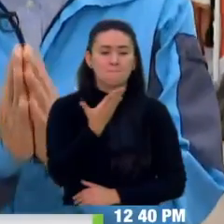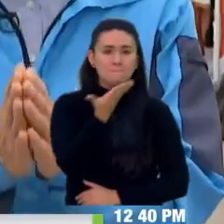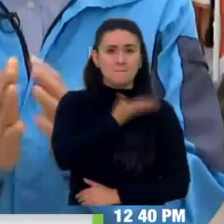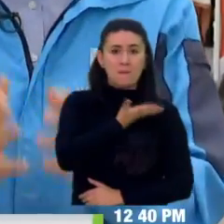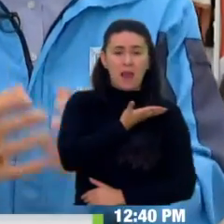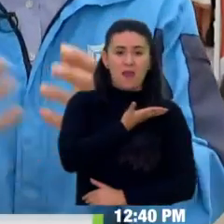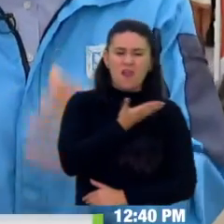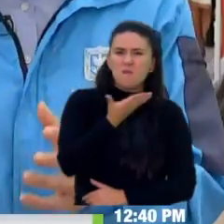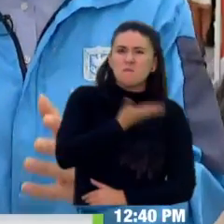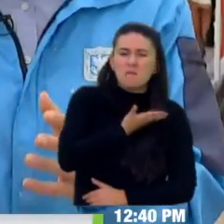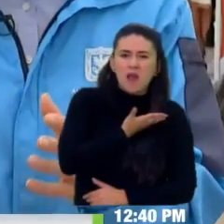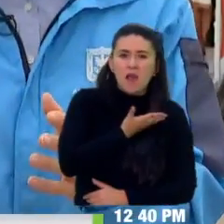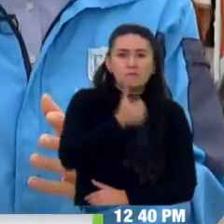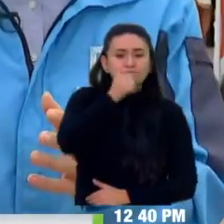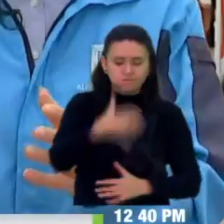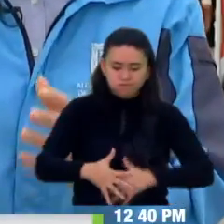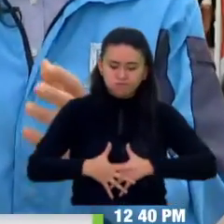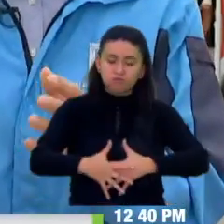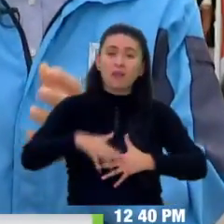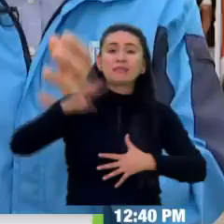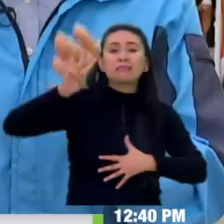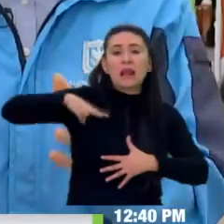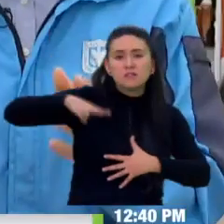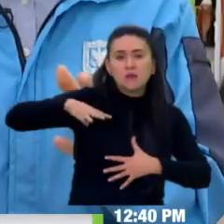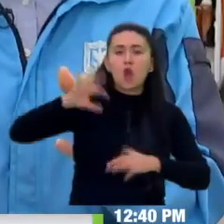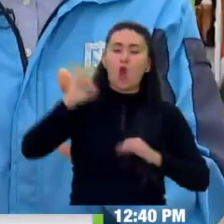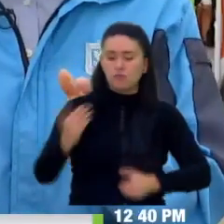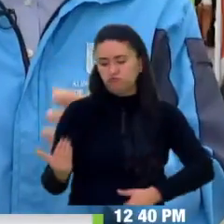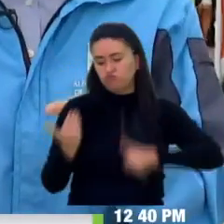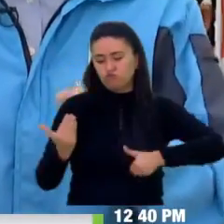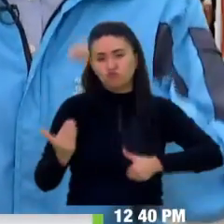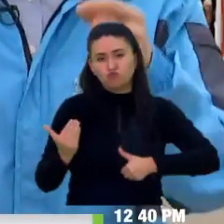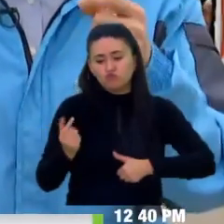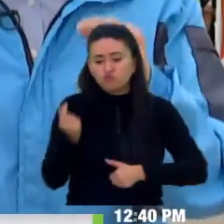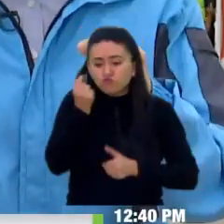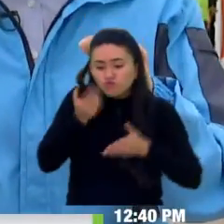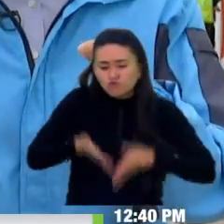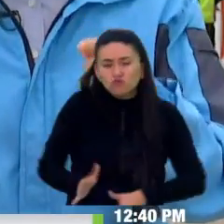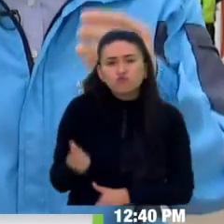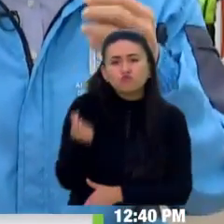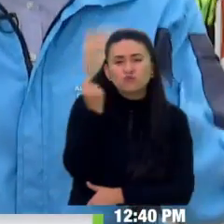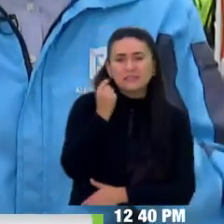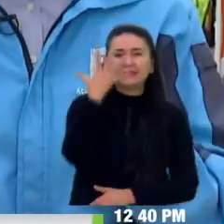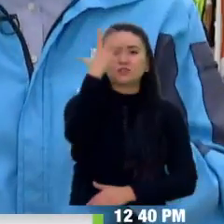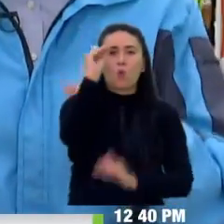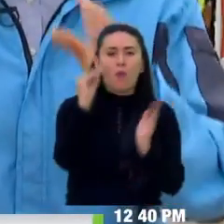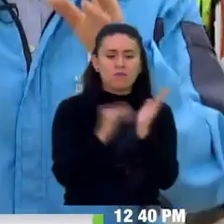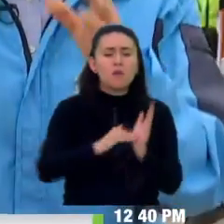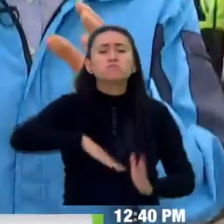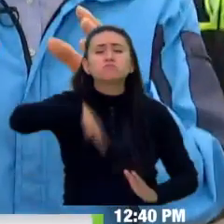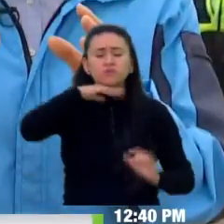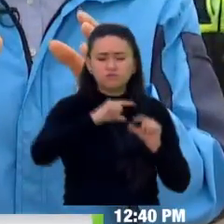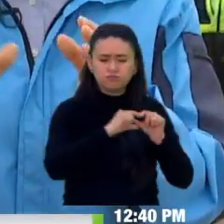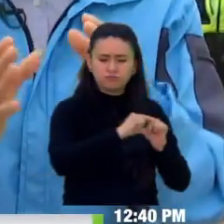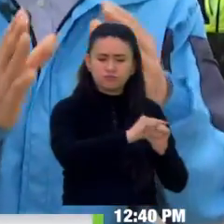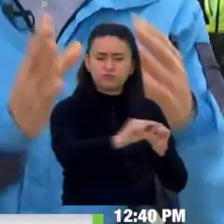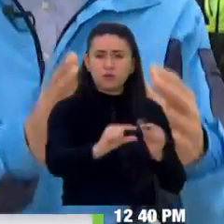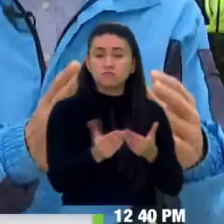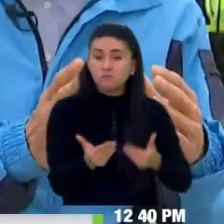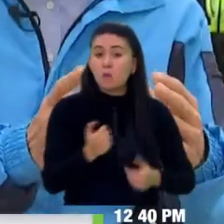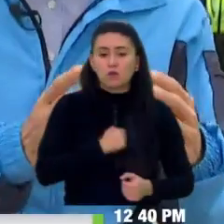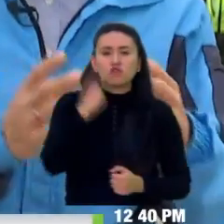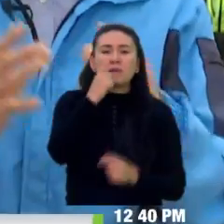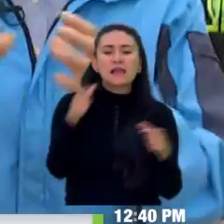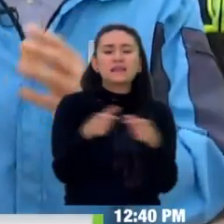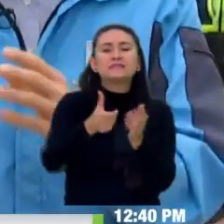mamás gestantes de más de 3 meses o lactantes hasta 40 días. 50.000 dosis para ustedes, basta traer su